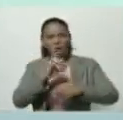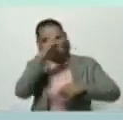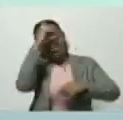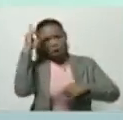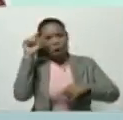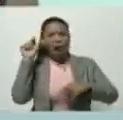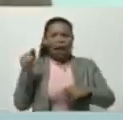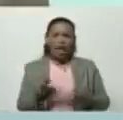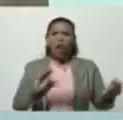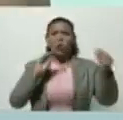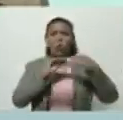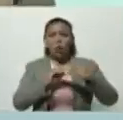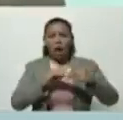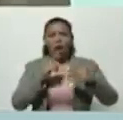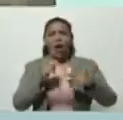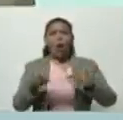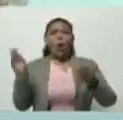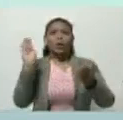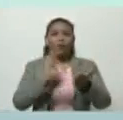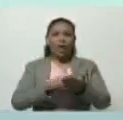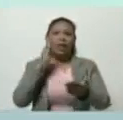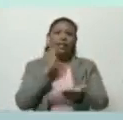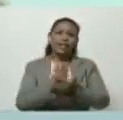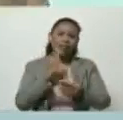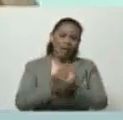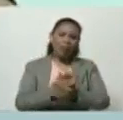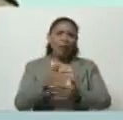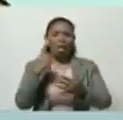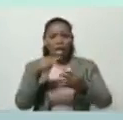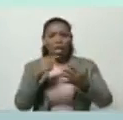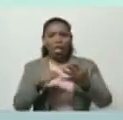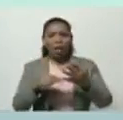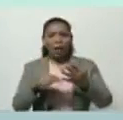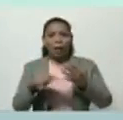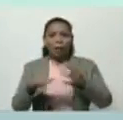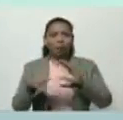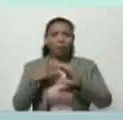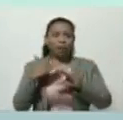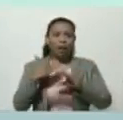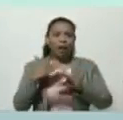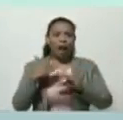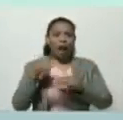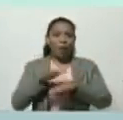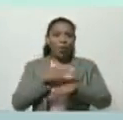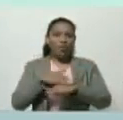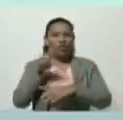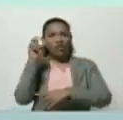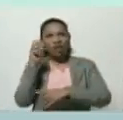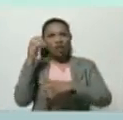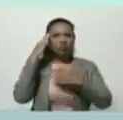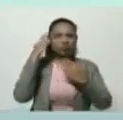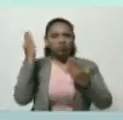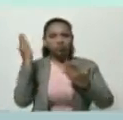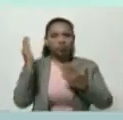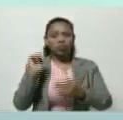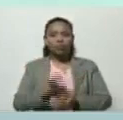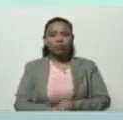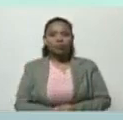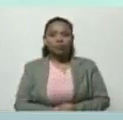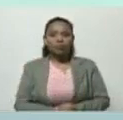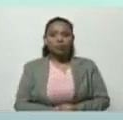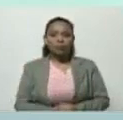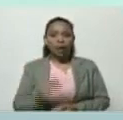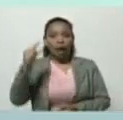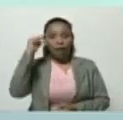esto va a ser igual que la vez que siempre, no sé qué. Eso fue, me lo escribieron el jueves o el viernes. Y el